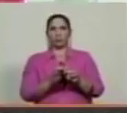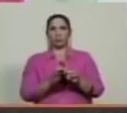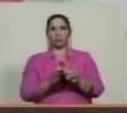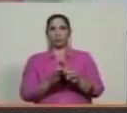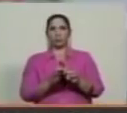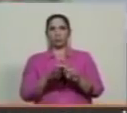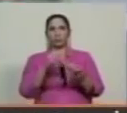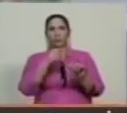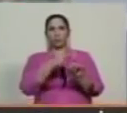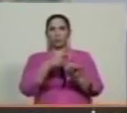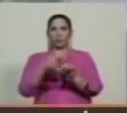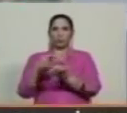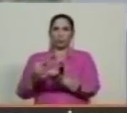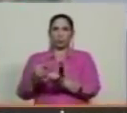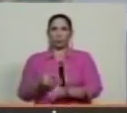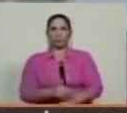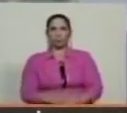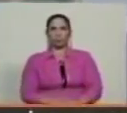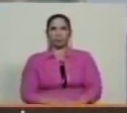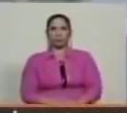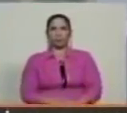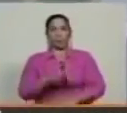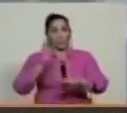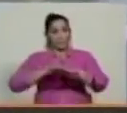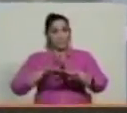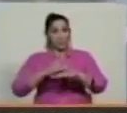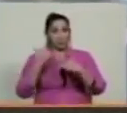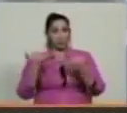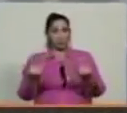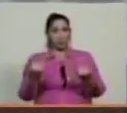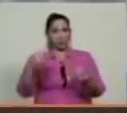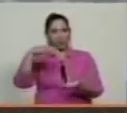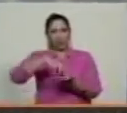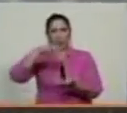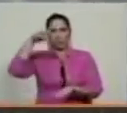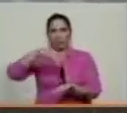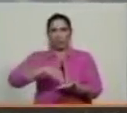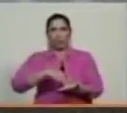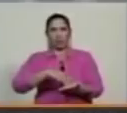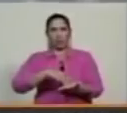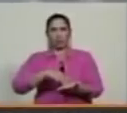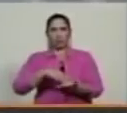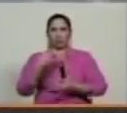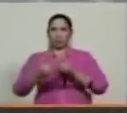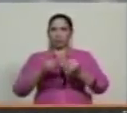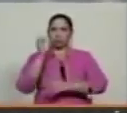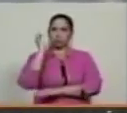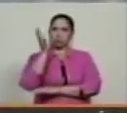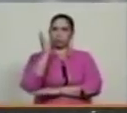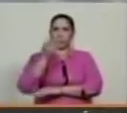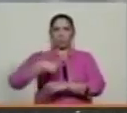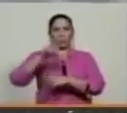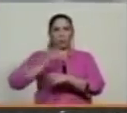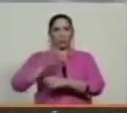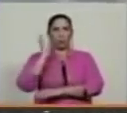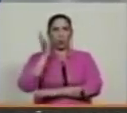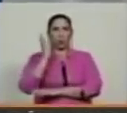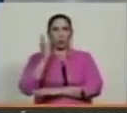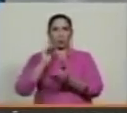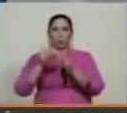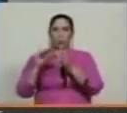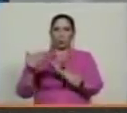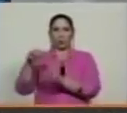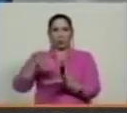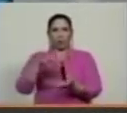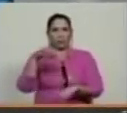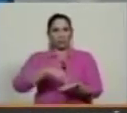La suma. Lo que ocurre a esta hora en el estado Miranda, la instalación, la plenaria del primer congreso de las comunas en el estado